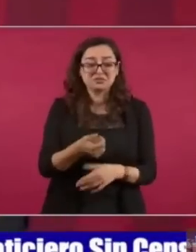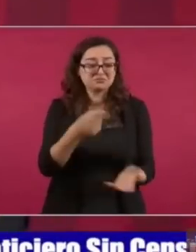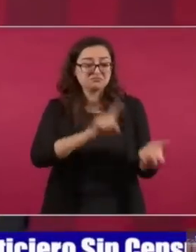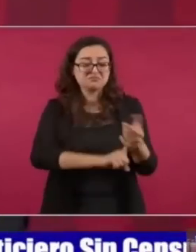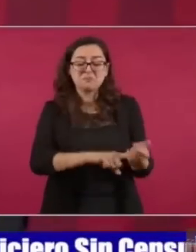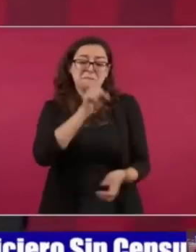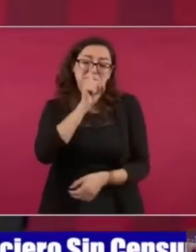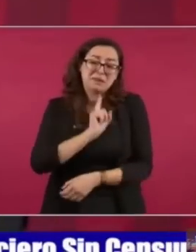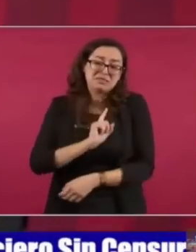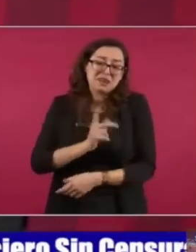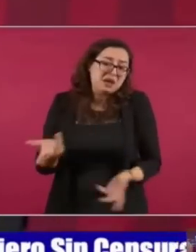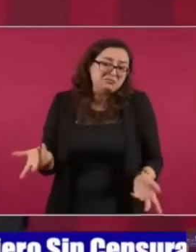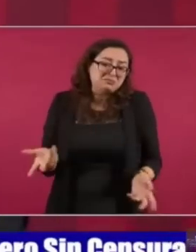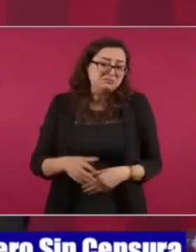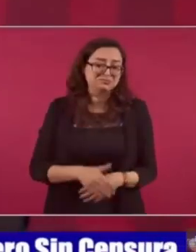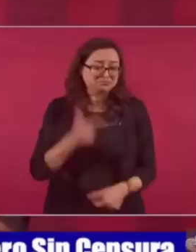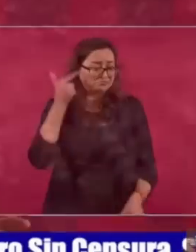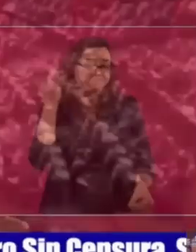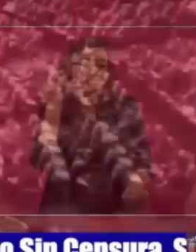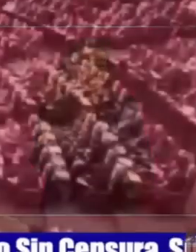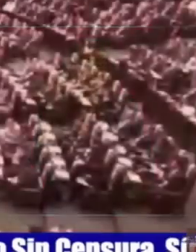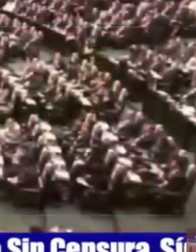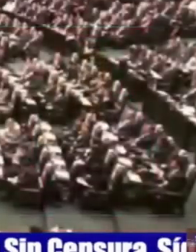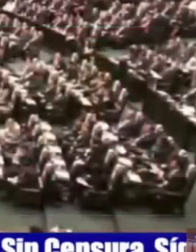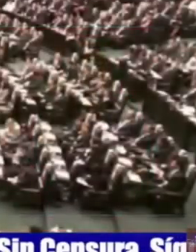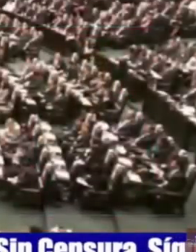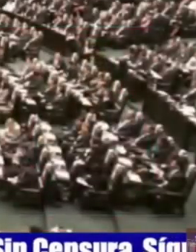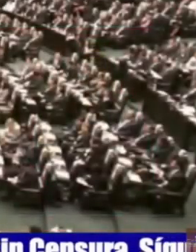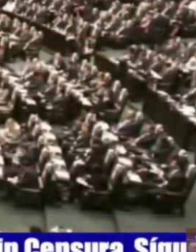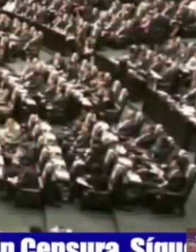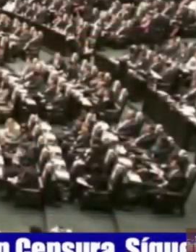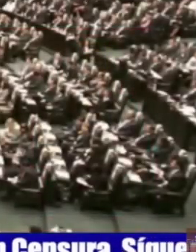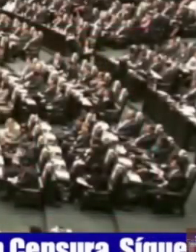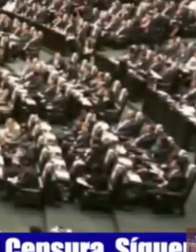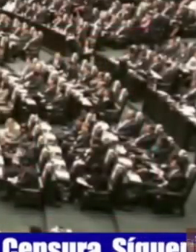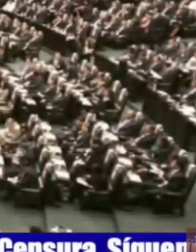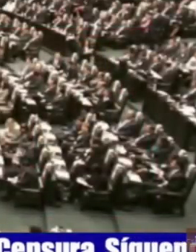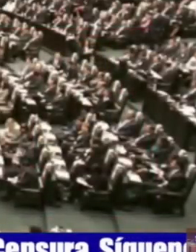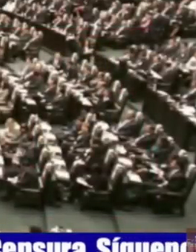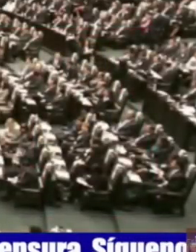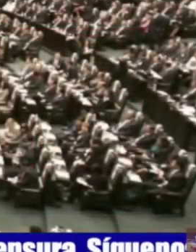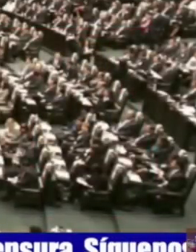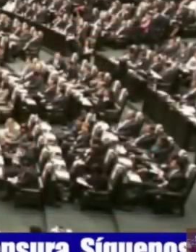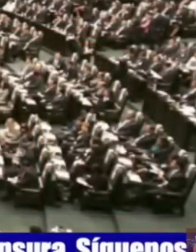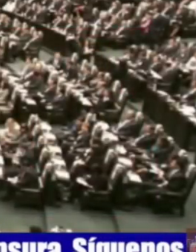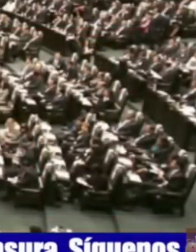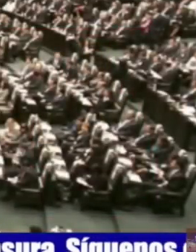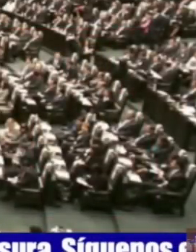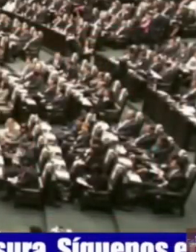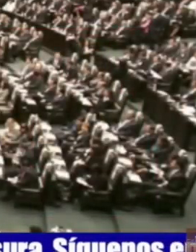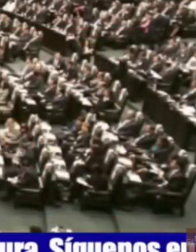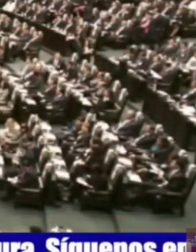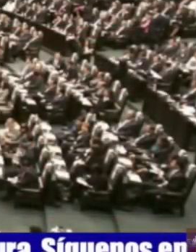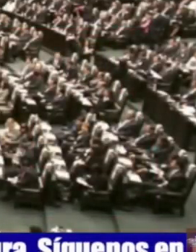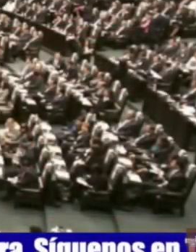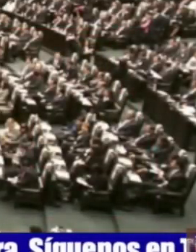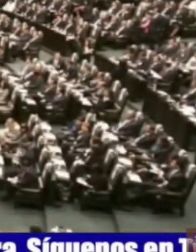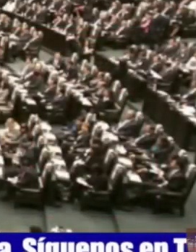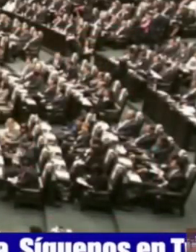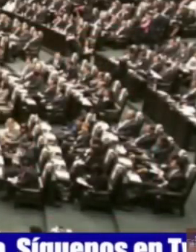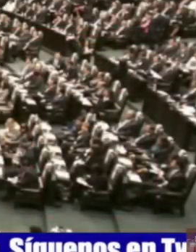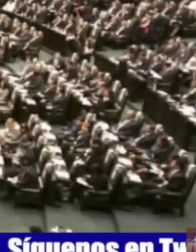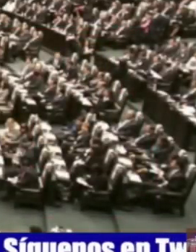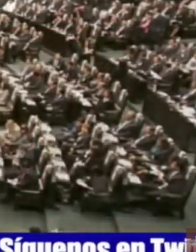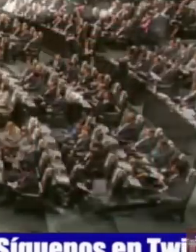López Obrador ha dejado mucho que desear, principalmente en profesionalismo y en seriedad. El gobierno del presidente